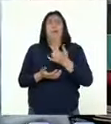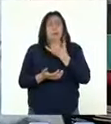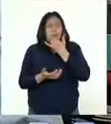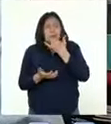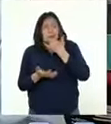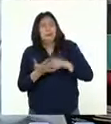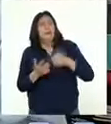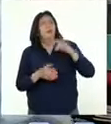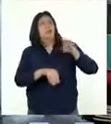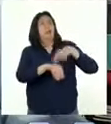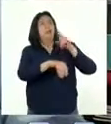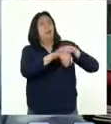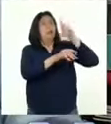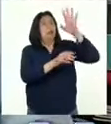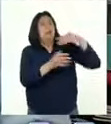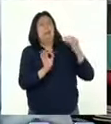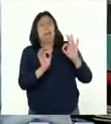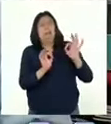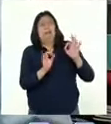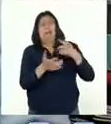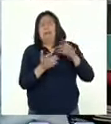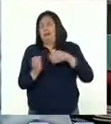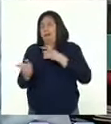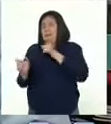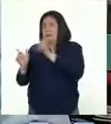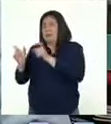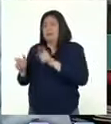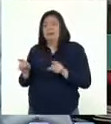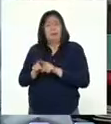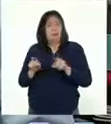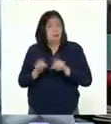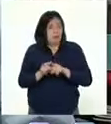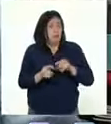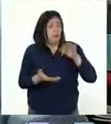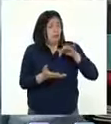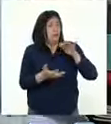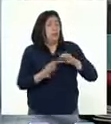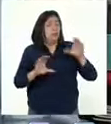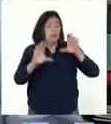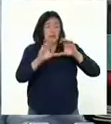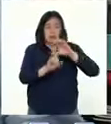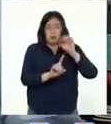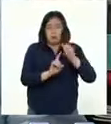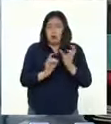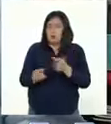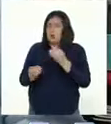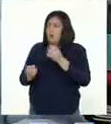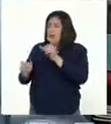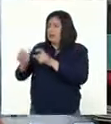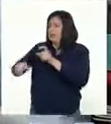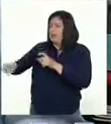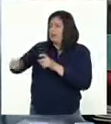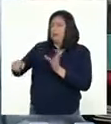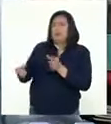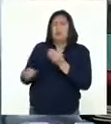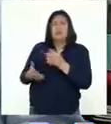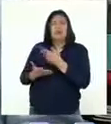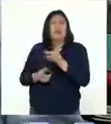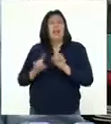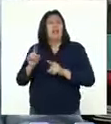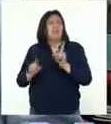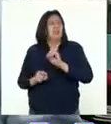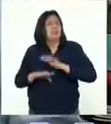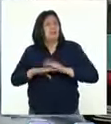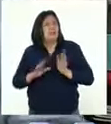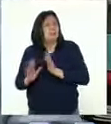podrían ser peligrosos. También podríamos estudiar ciencias sociales, entender cómo funciona la sociedad, por qué a veces